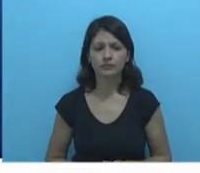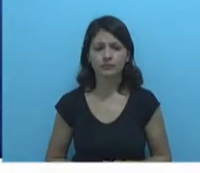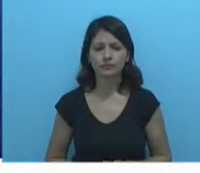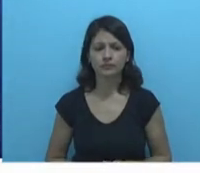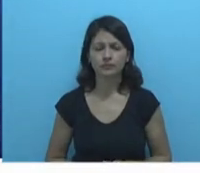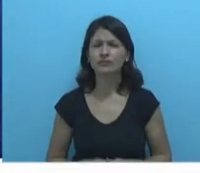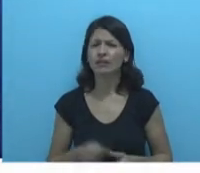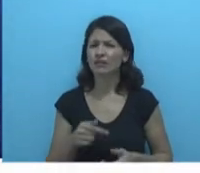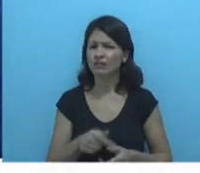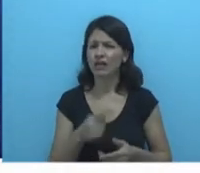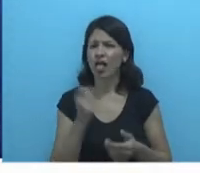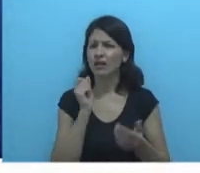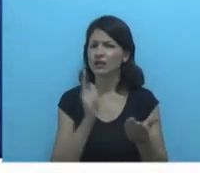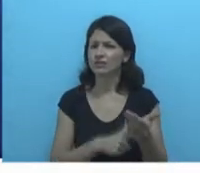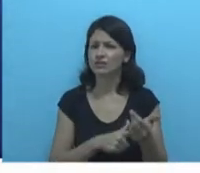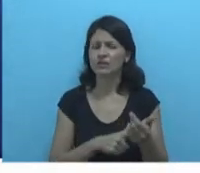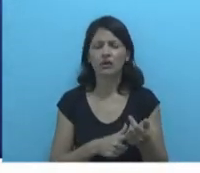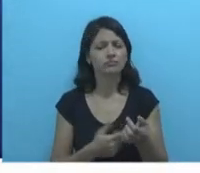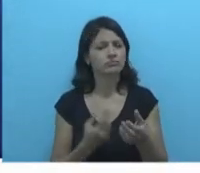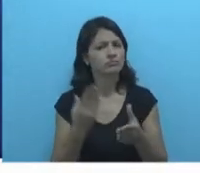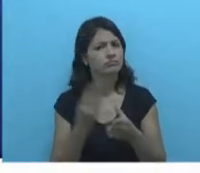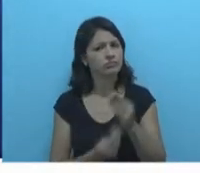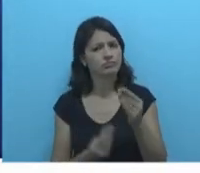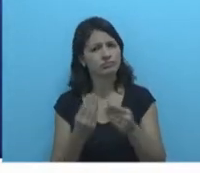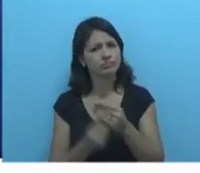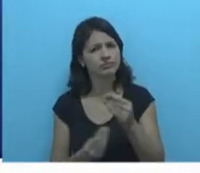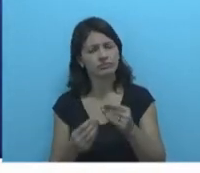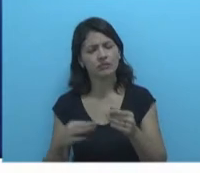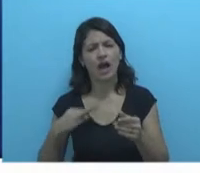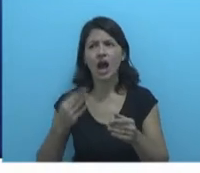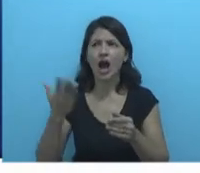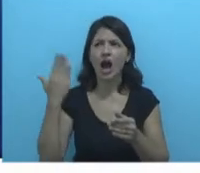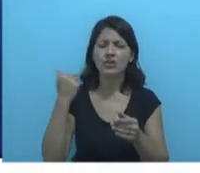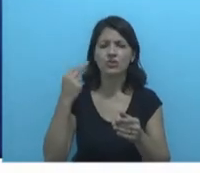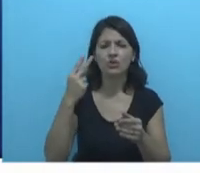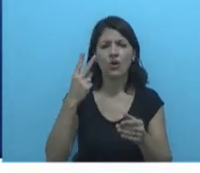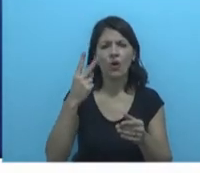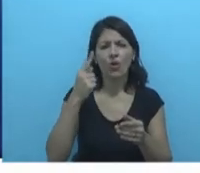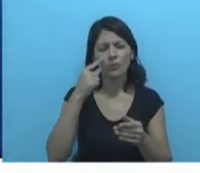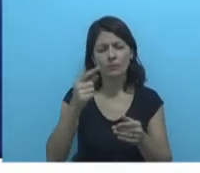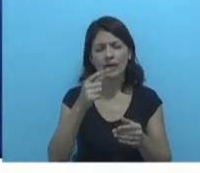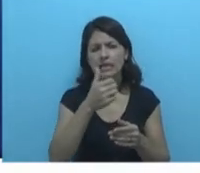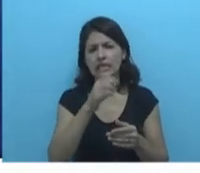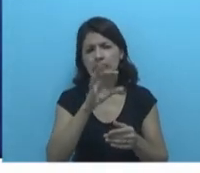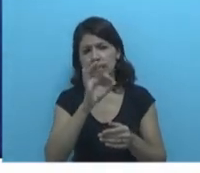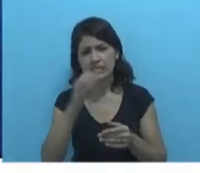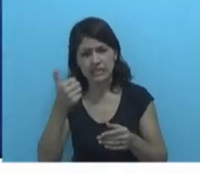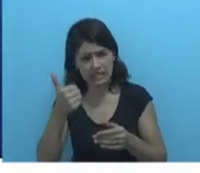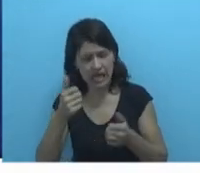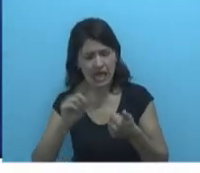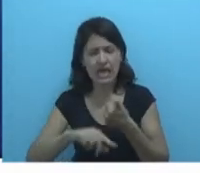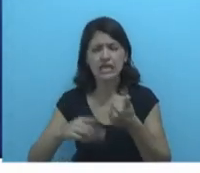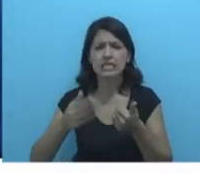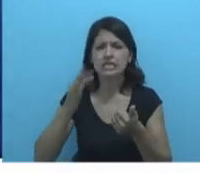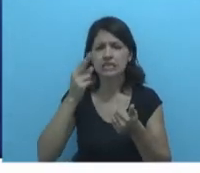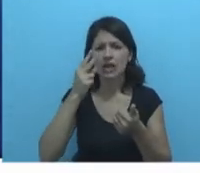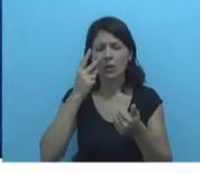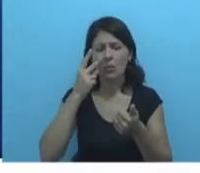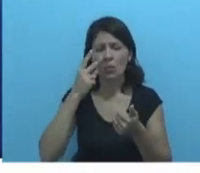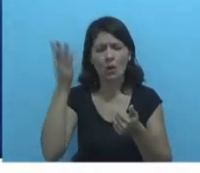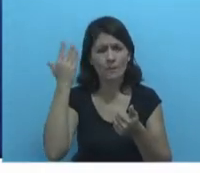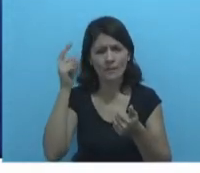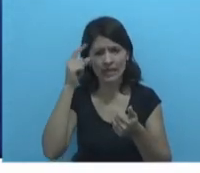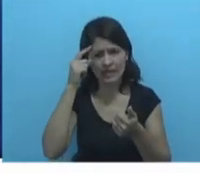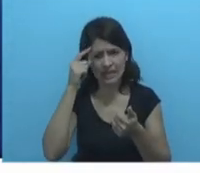errores y en recetas que ya en el 2006 y 2010 han fallado. Recetas